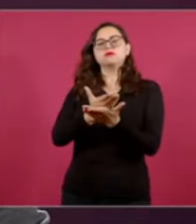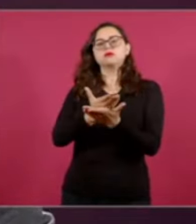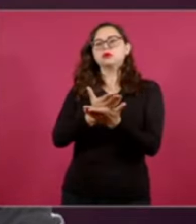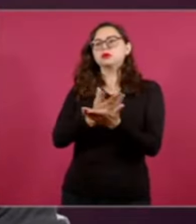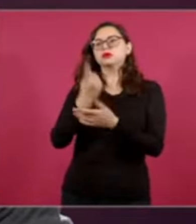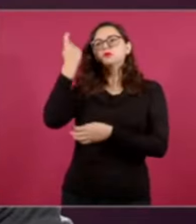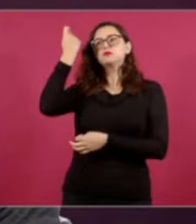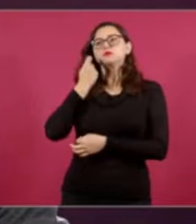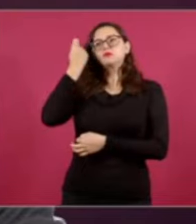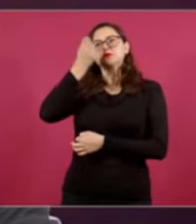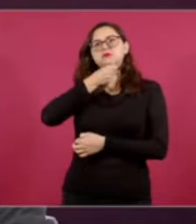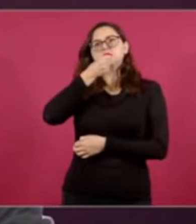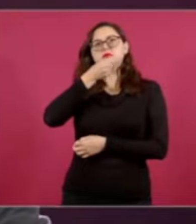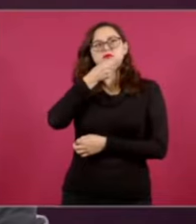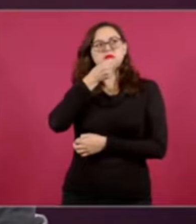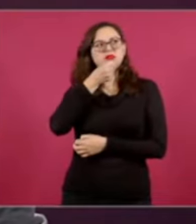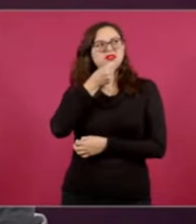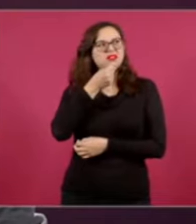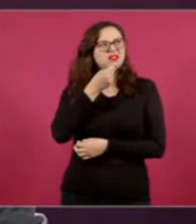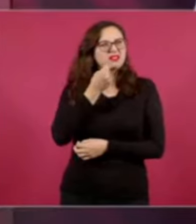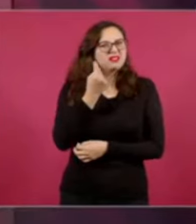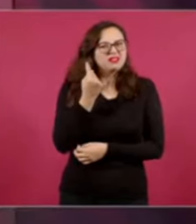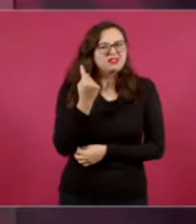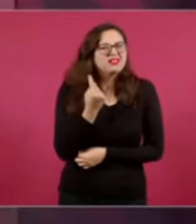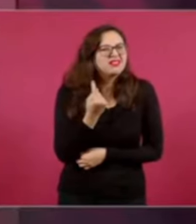la pensión a los adultos mayores.